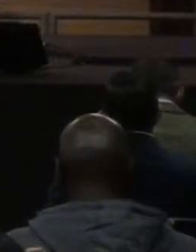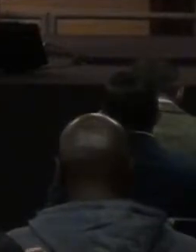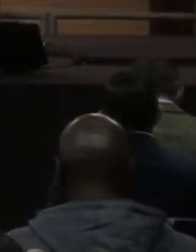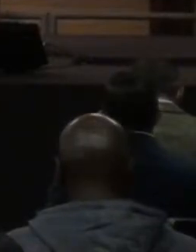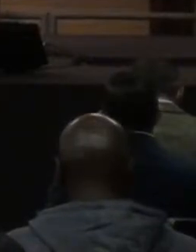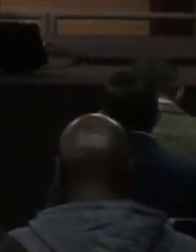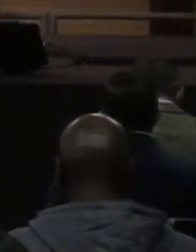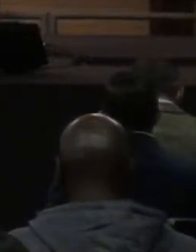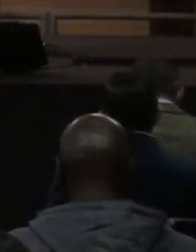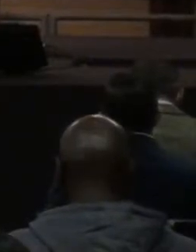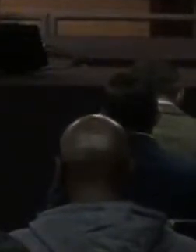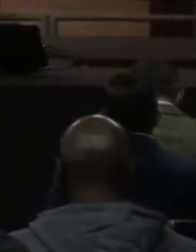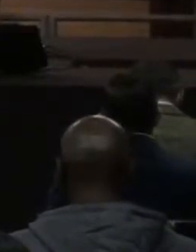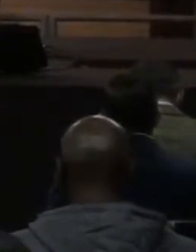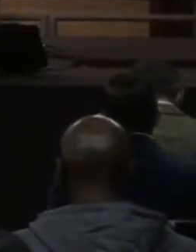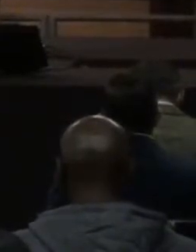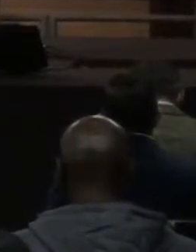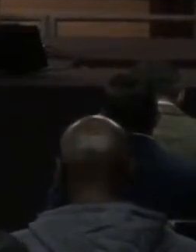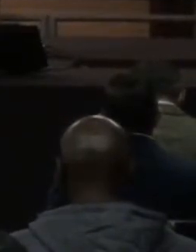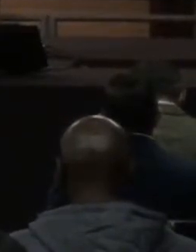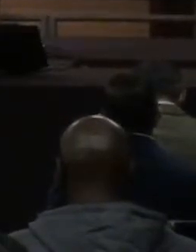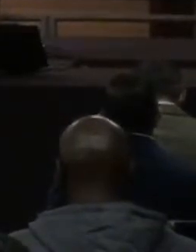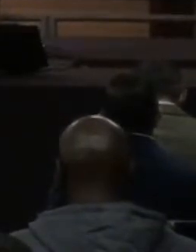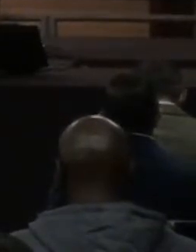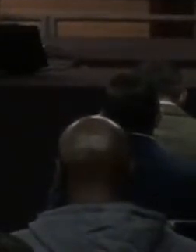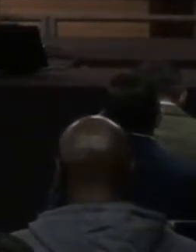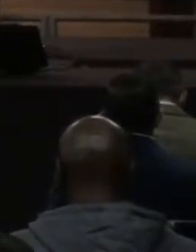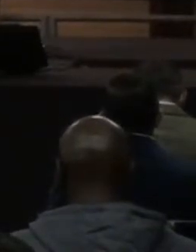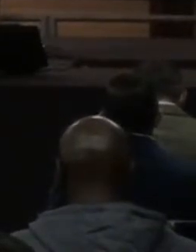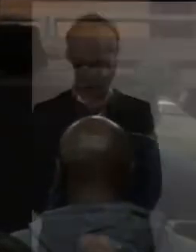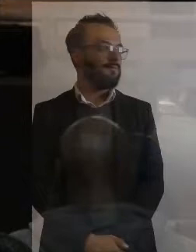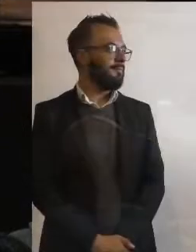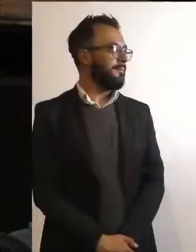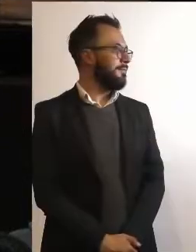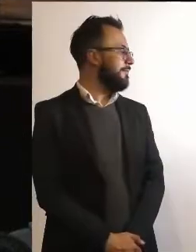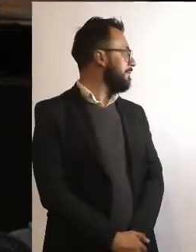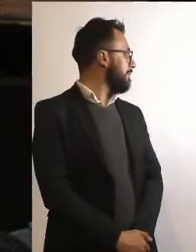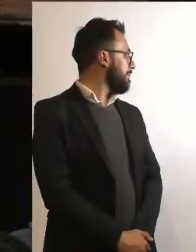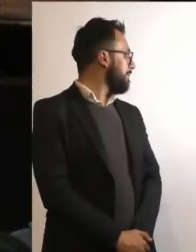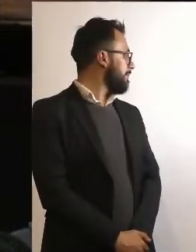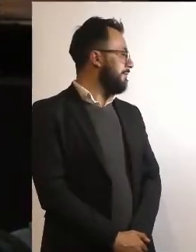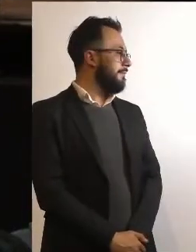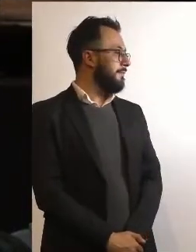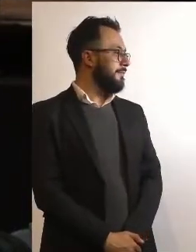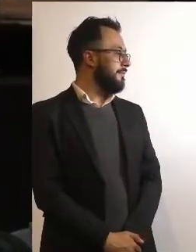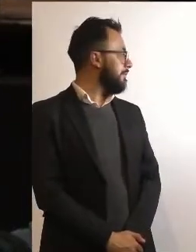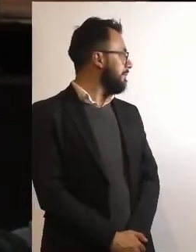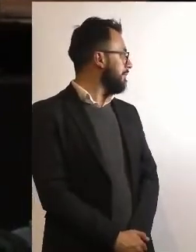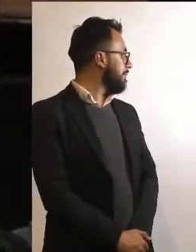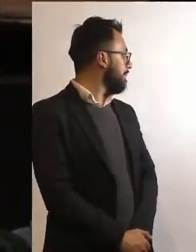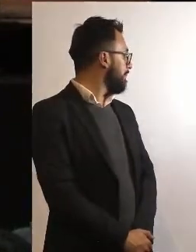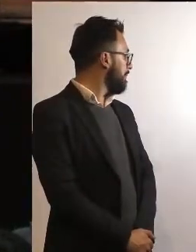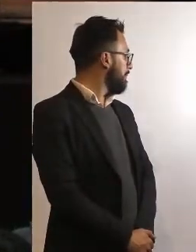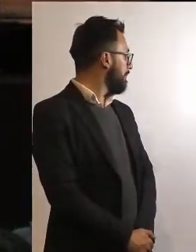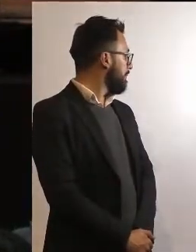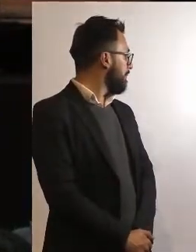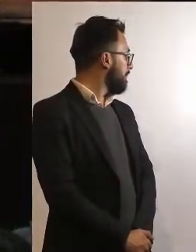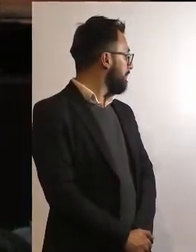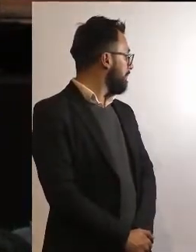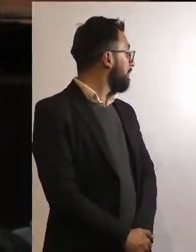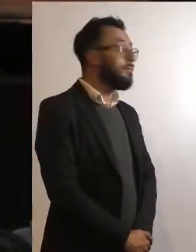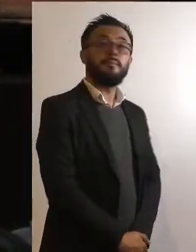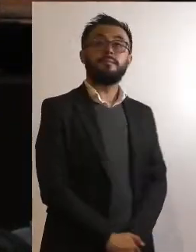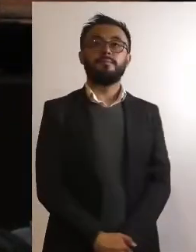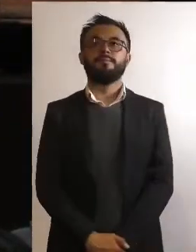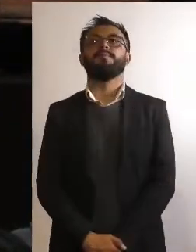Bosque. Segundo, sesión de preguntas. Tercero, cierre del evento. Primero, presentación, rendición